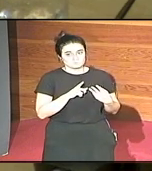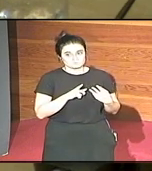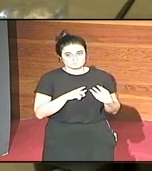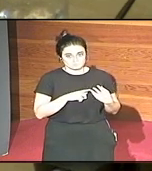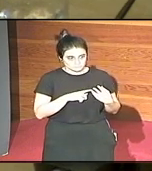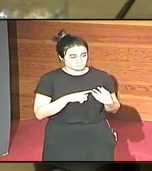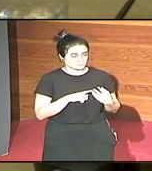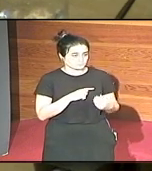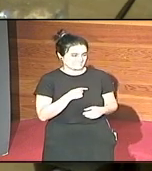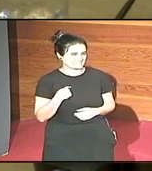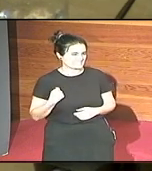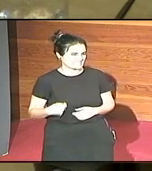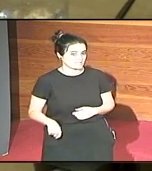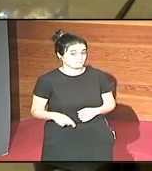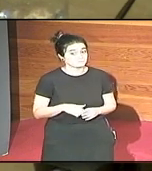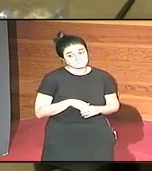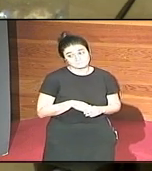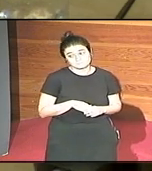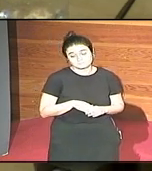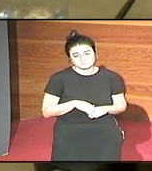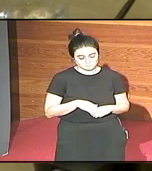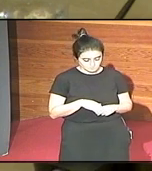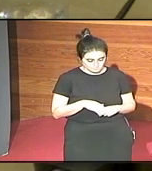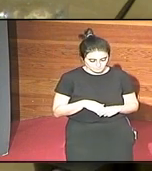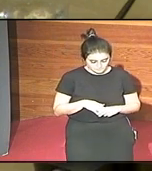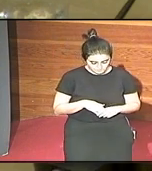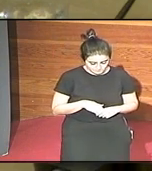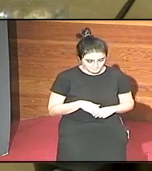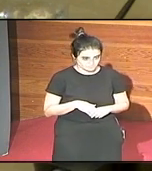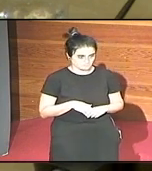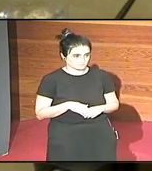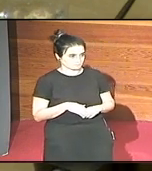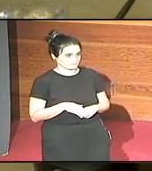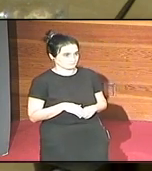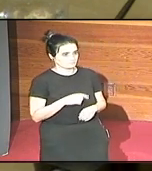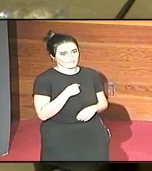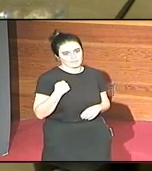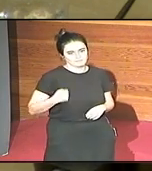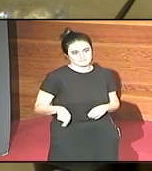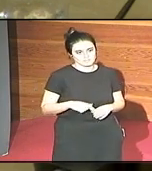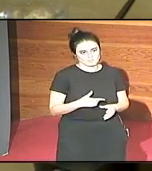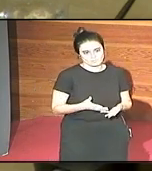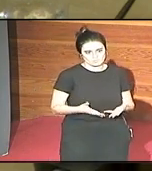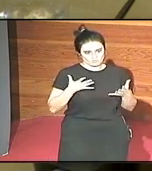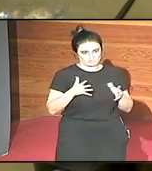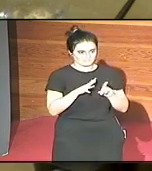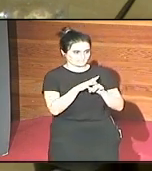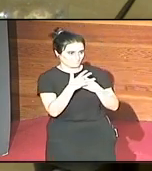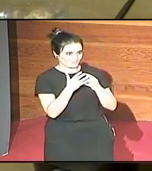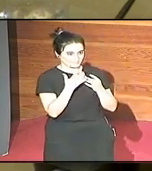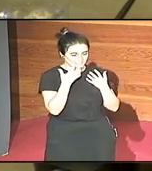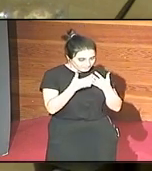Sí, China, yo sigo, sí, China es amante del statu quo, sobre todo aquel que ella